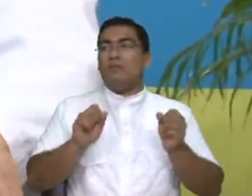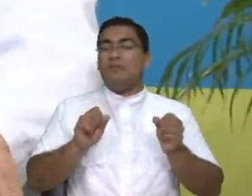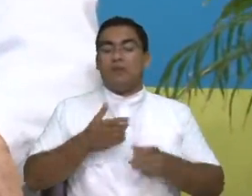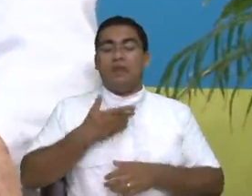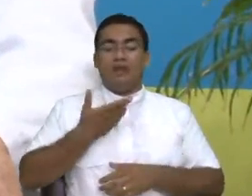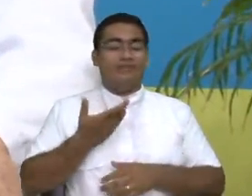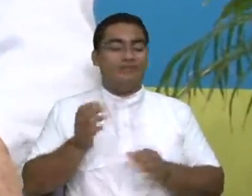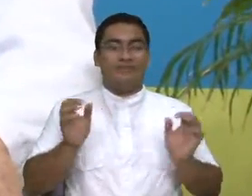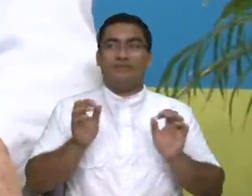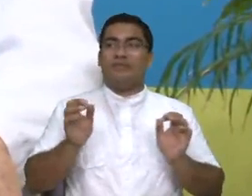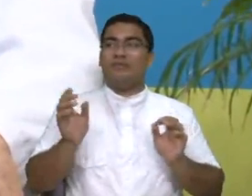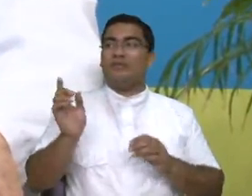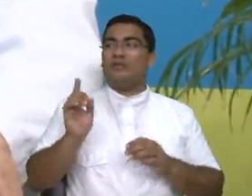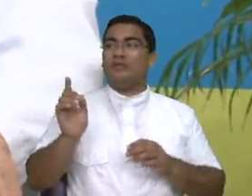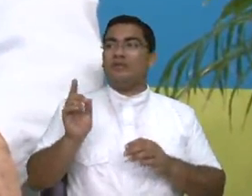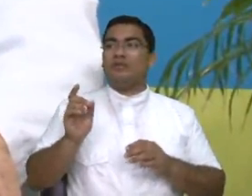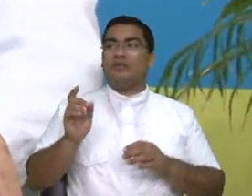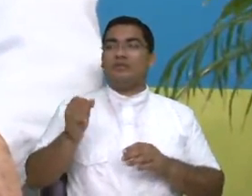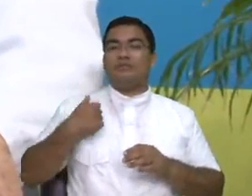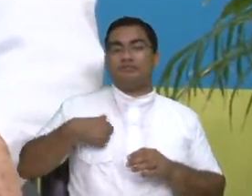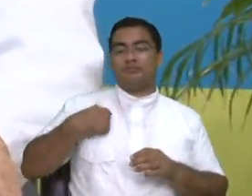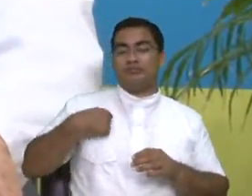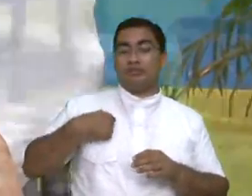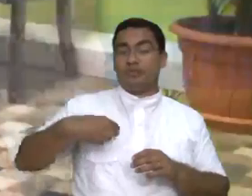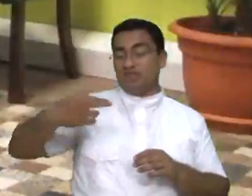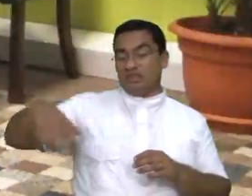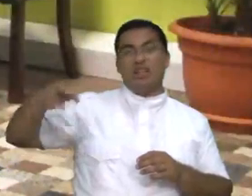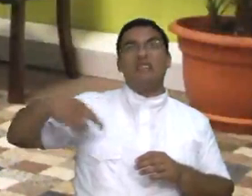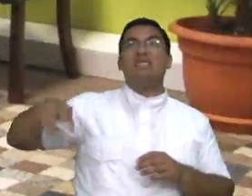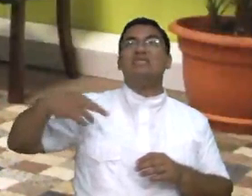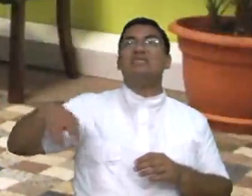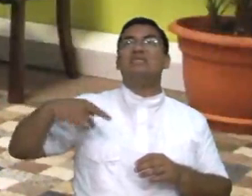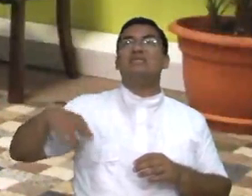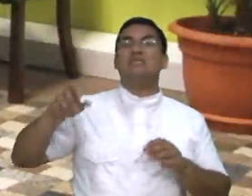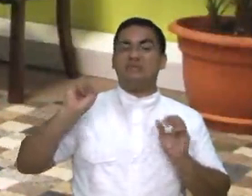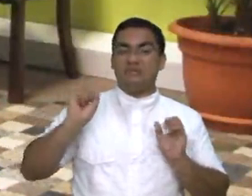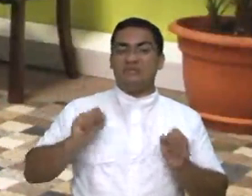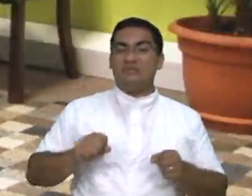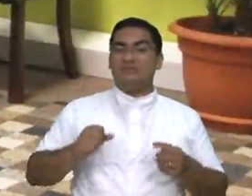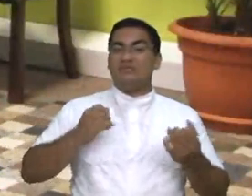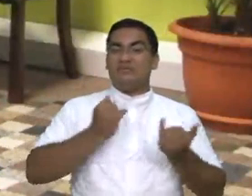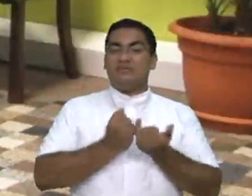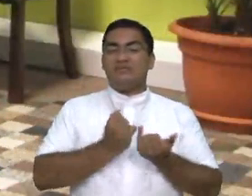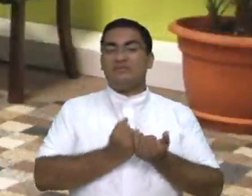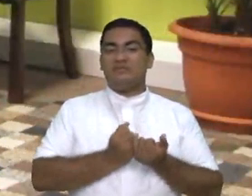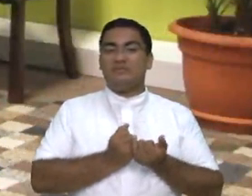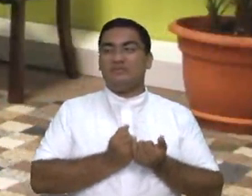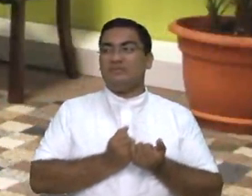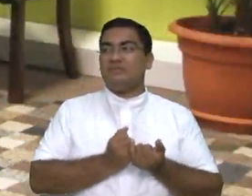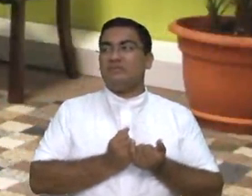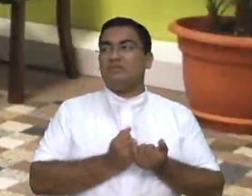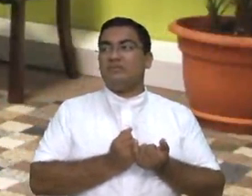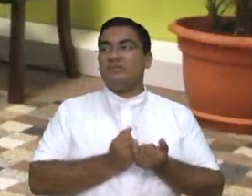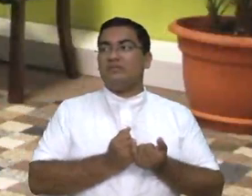va a salir por el otro extremo, correcto, ¿verdad? En este caso. Al momento de ir al baño. Sí, al momento de ir al baño, ¿verdad? Al hacer la necesidad. Y la sangre, como